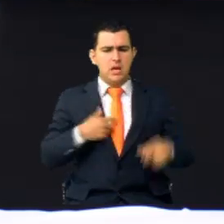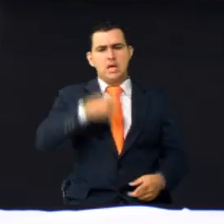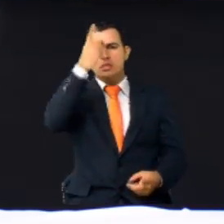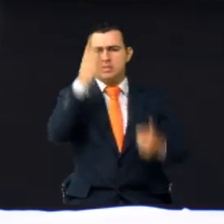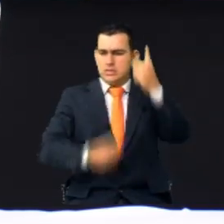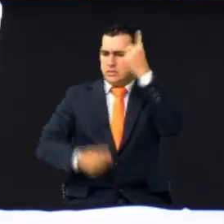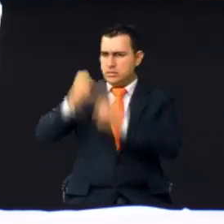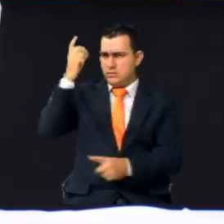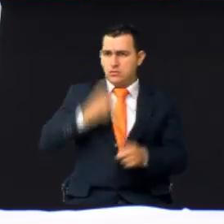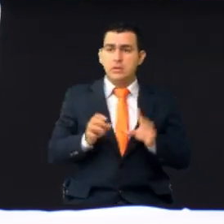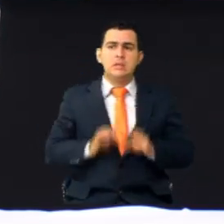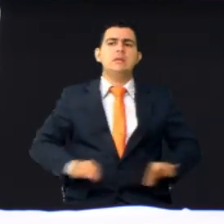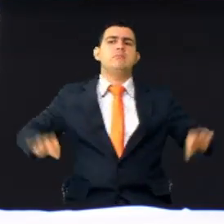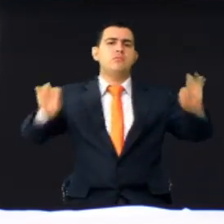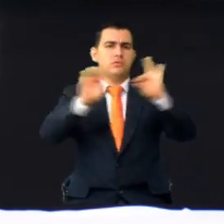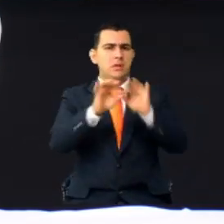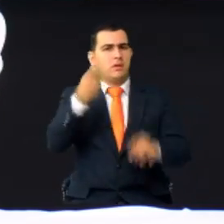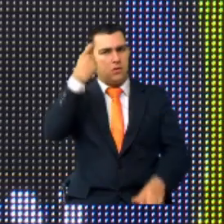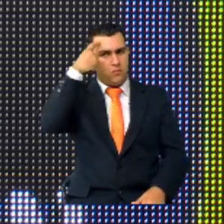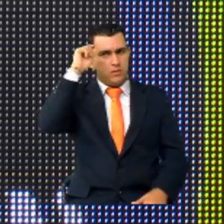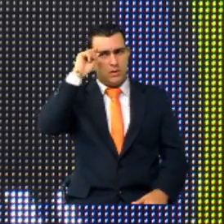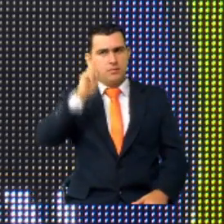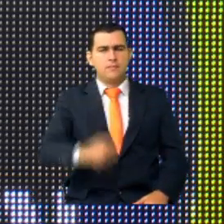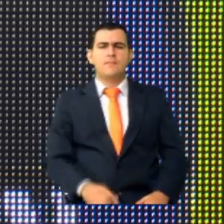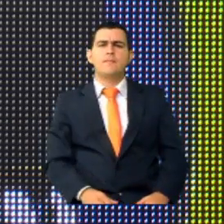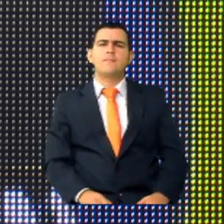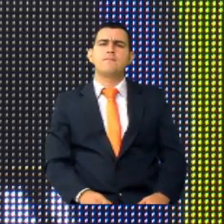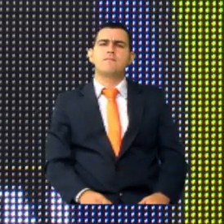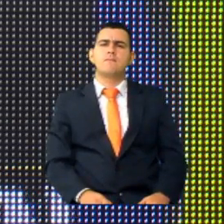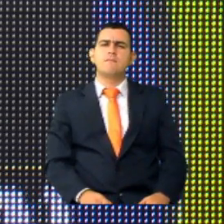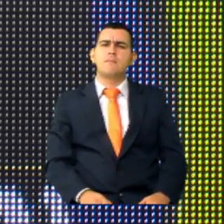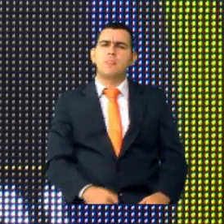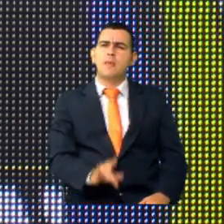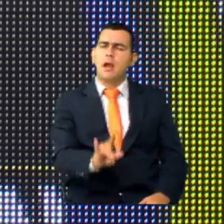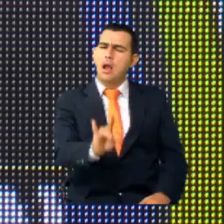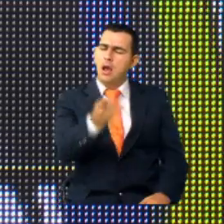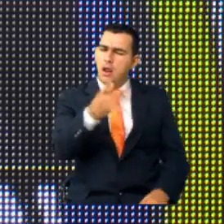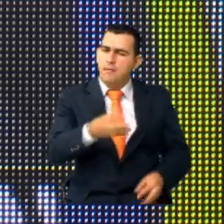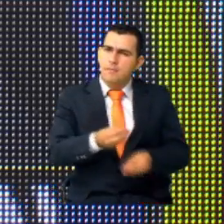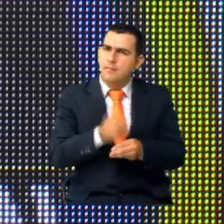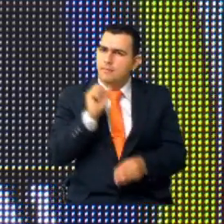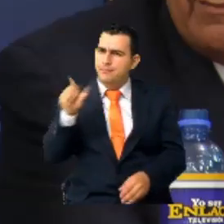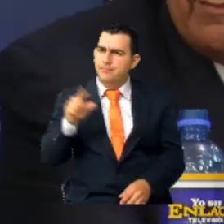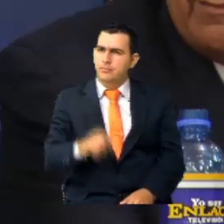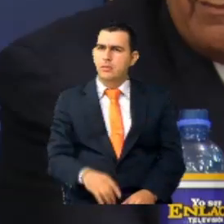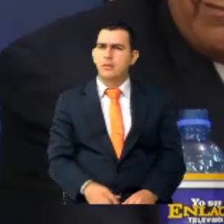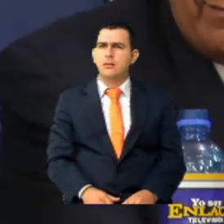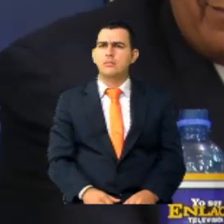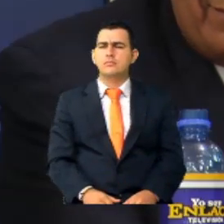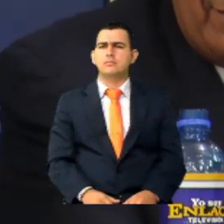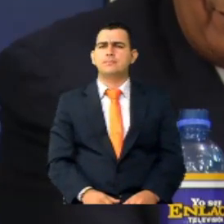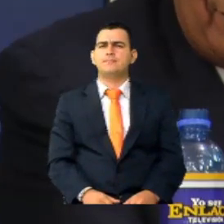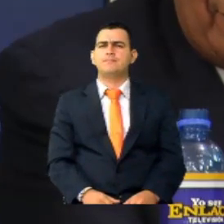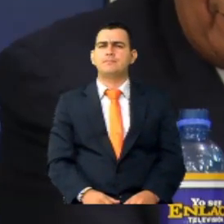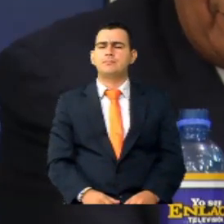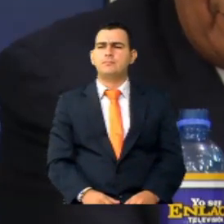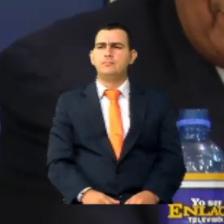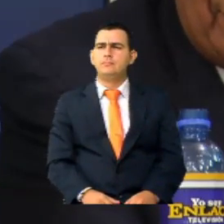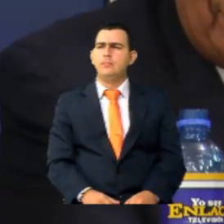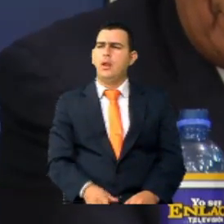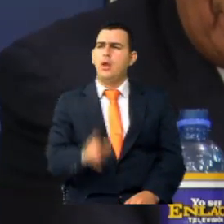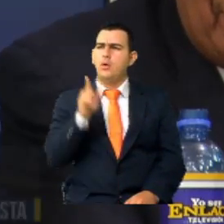es indispensable para cualquier gobernante. ¿Tiene contrapregunta, periodista Luis Alberto? Usted ha sido un